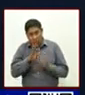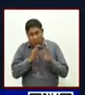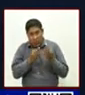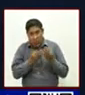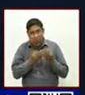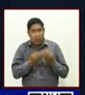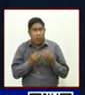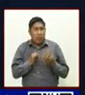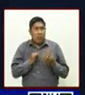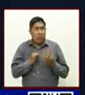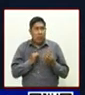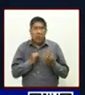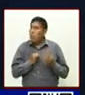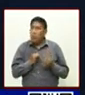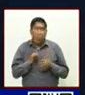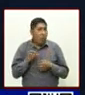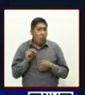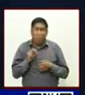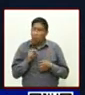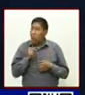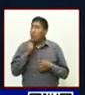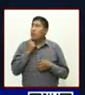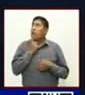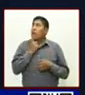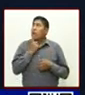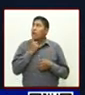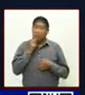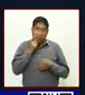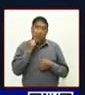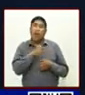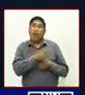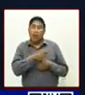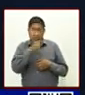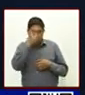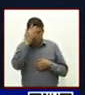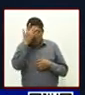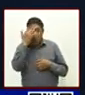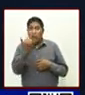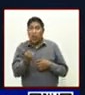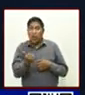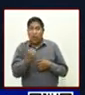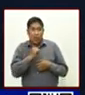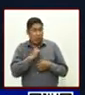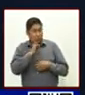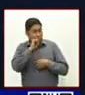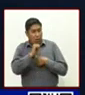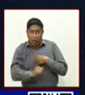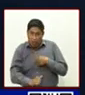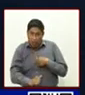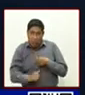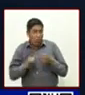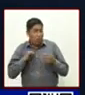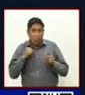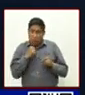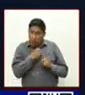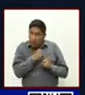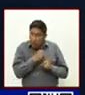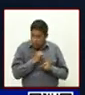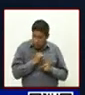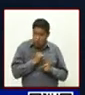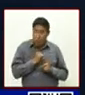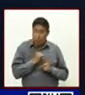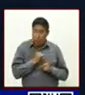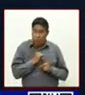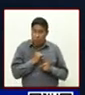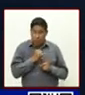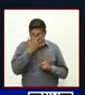Yo no tuve nada con ella. Yo quisiera que ella me diga en qué momento yo le hice daño, qué le he hecho para que me haya hecho esto